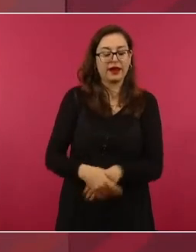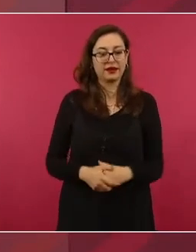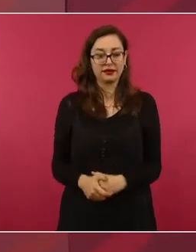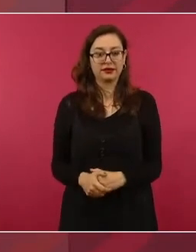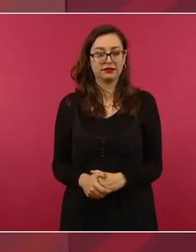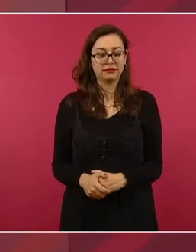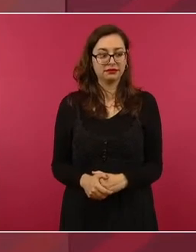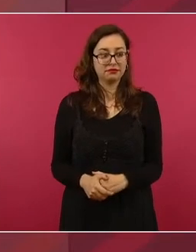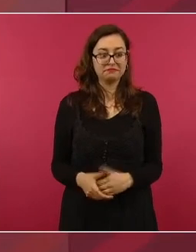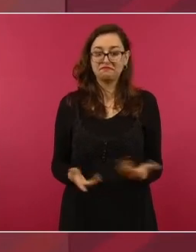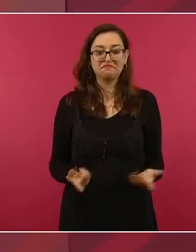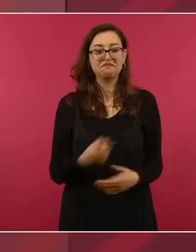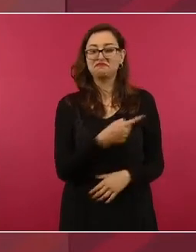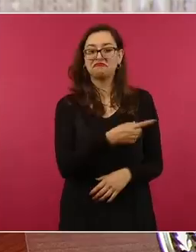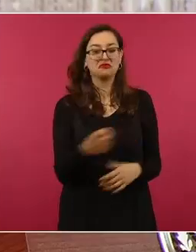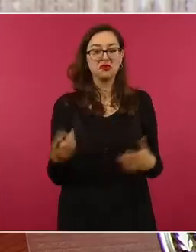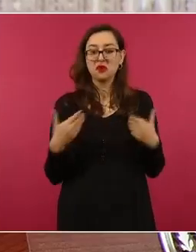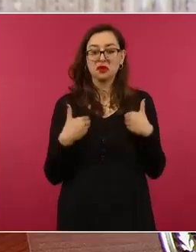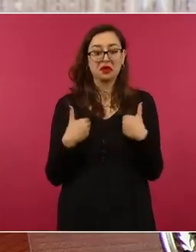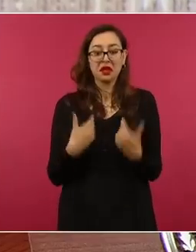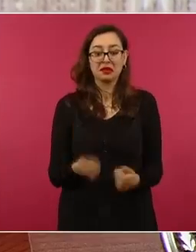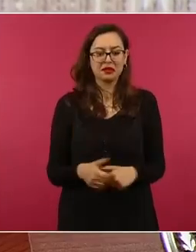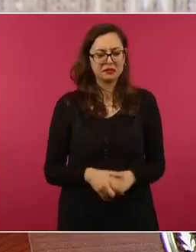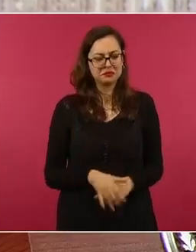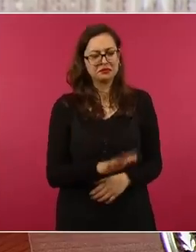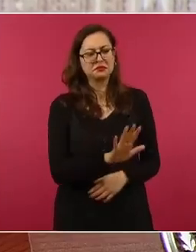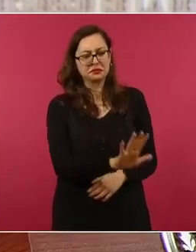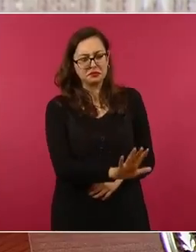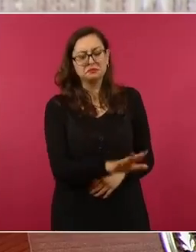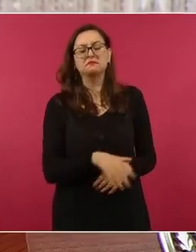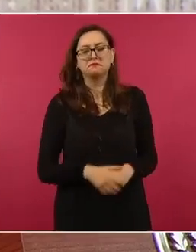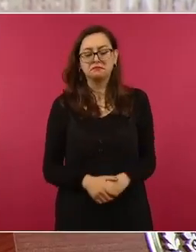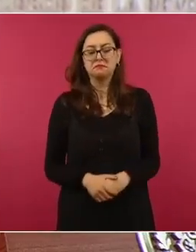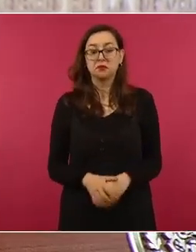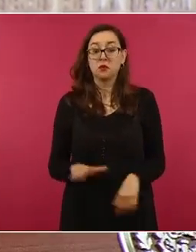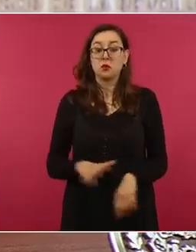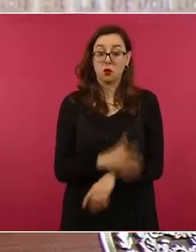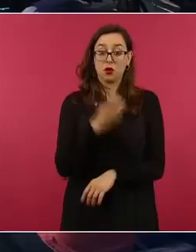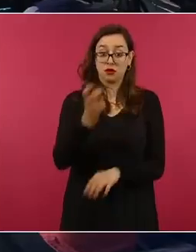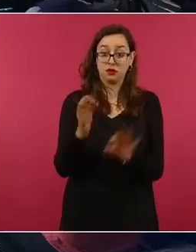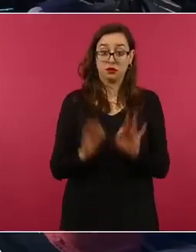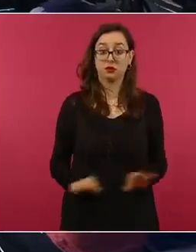Por eso la consulta, a ver si no está